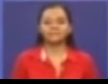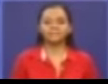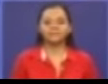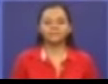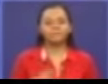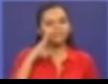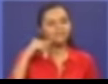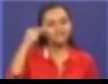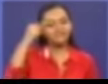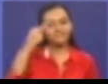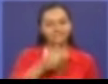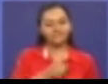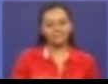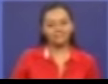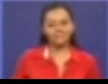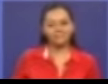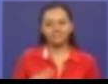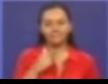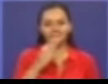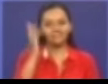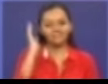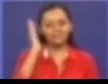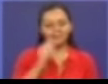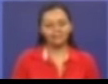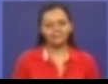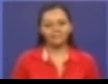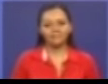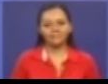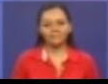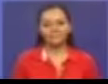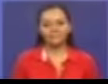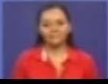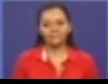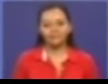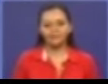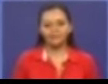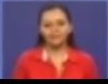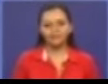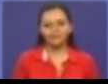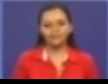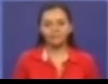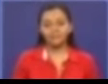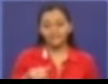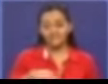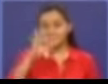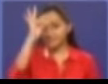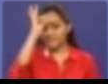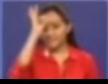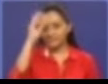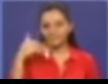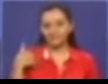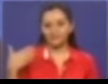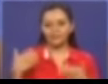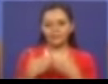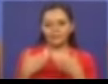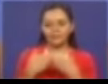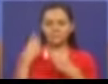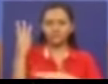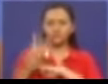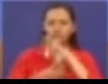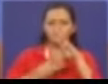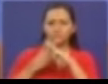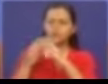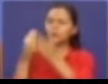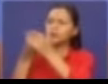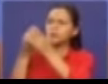Rafael Correa Delgado, presidente constitucional del Ecuador. Este hospital tiene los mejores equipos